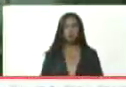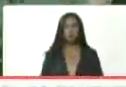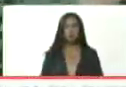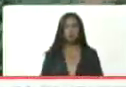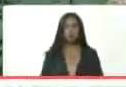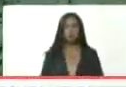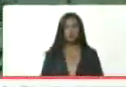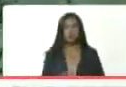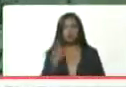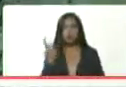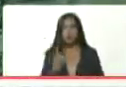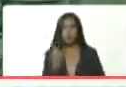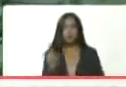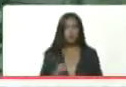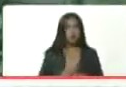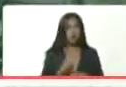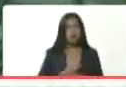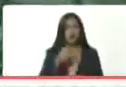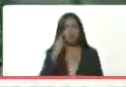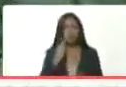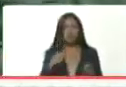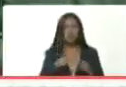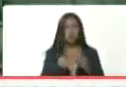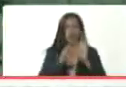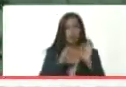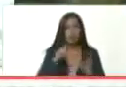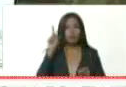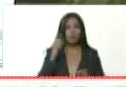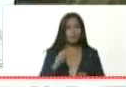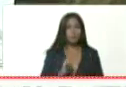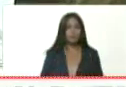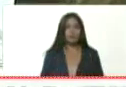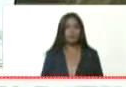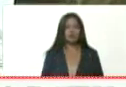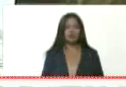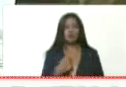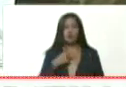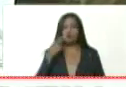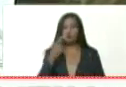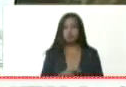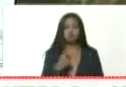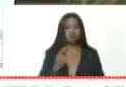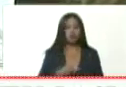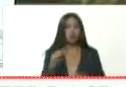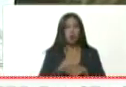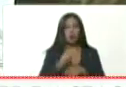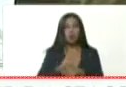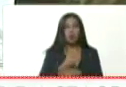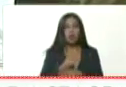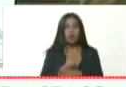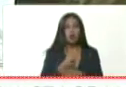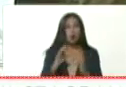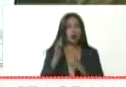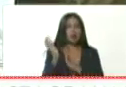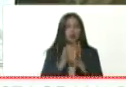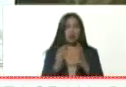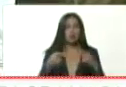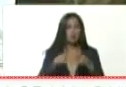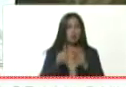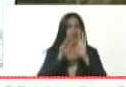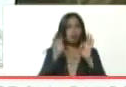que sólo un gobierno bolivariano e insisto un gobierno cristiano